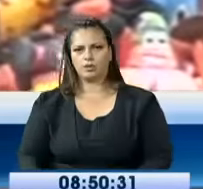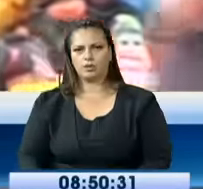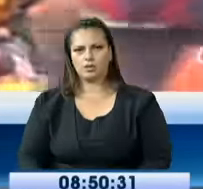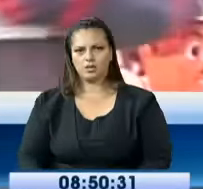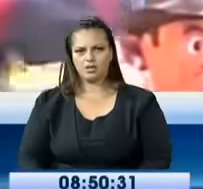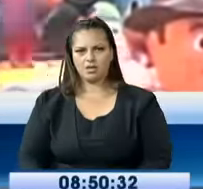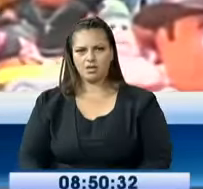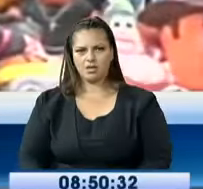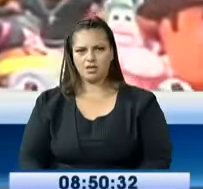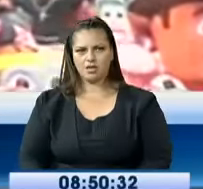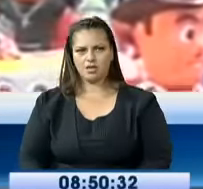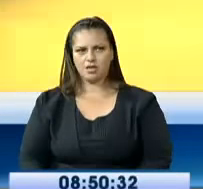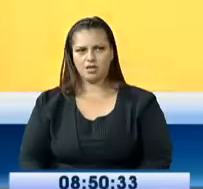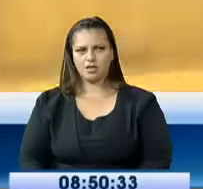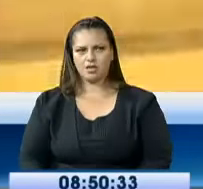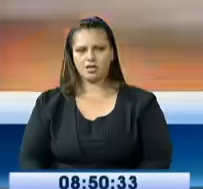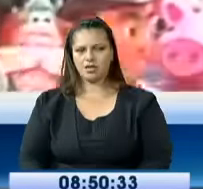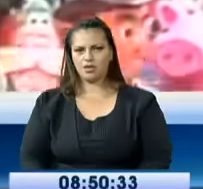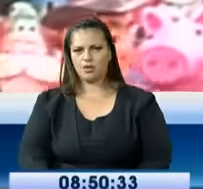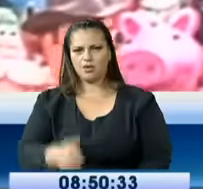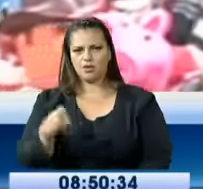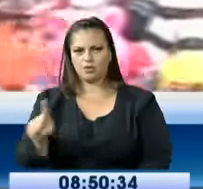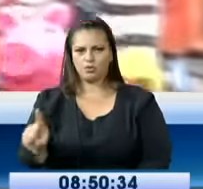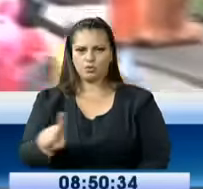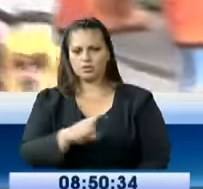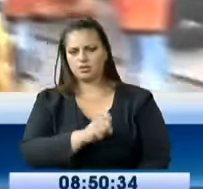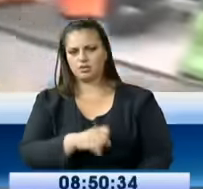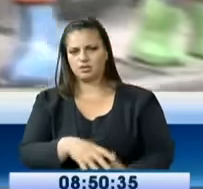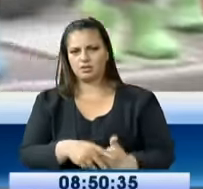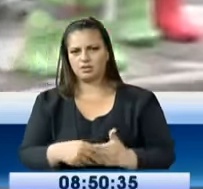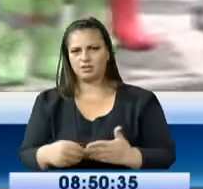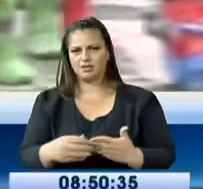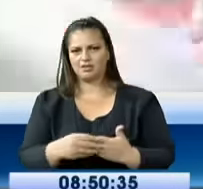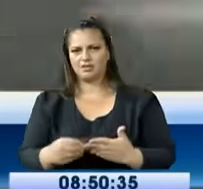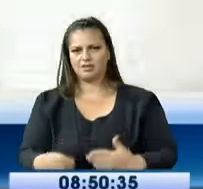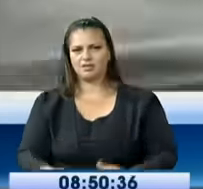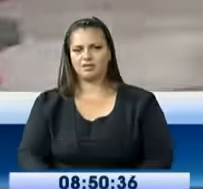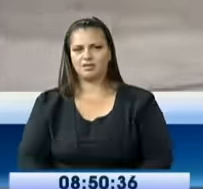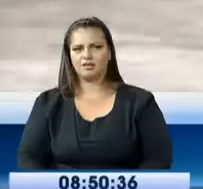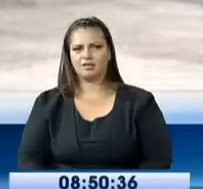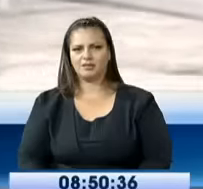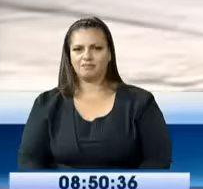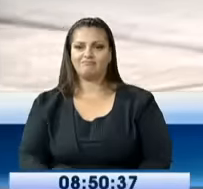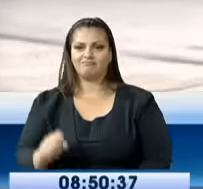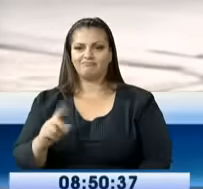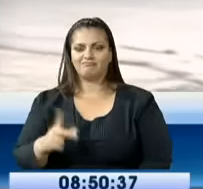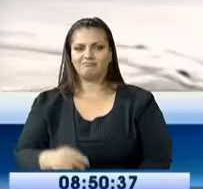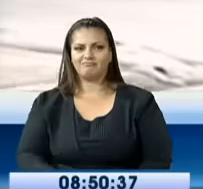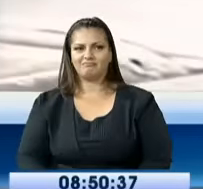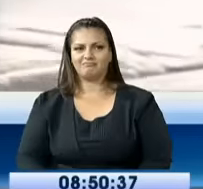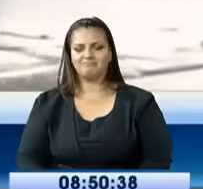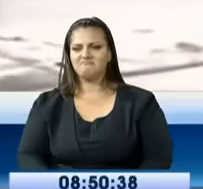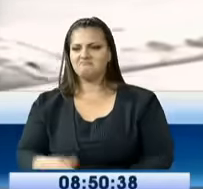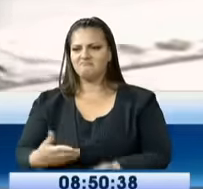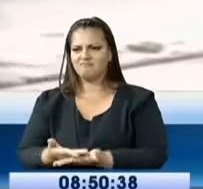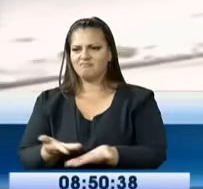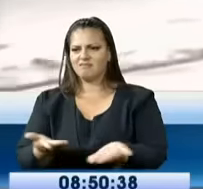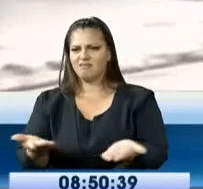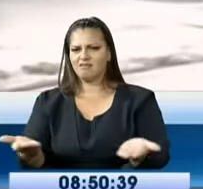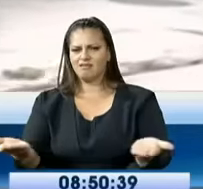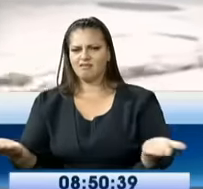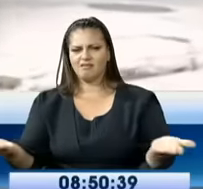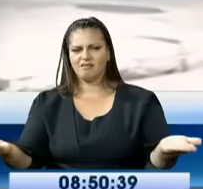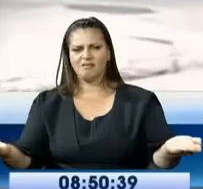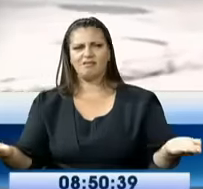este. Este vale 100. Ah, $100, ese es el más. Más caro. Bueno, entonces estamos viendo ya la